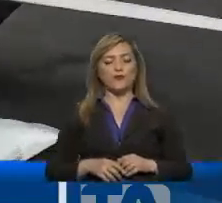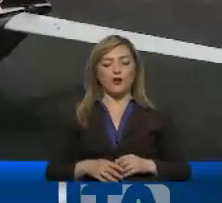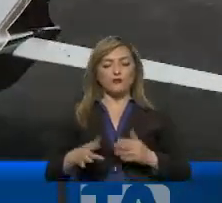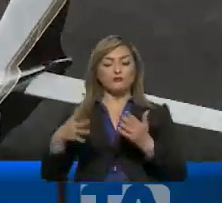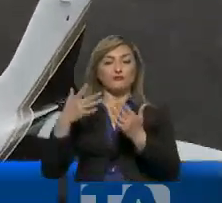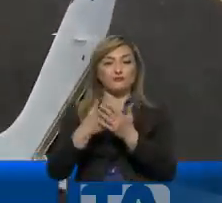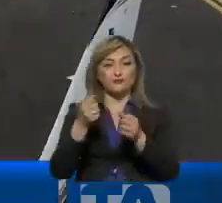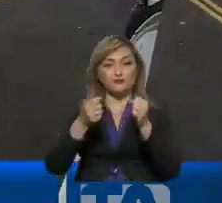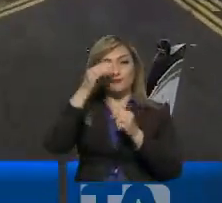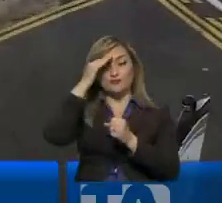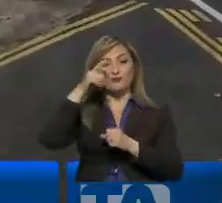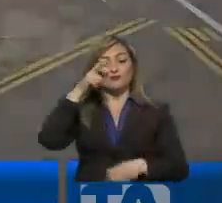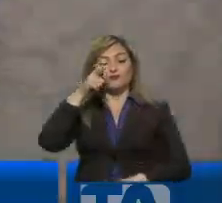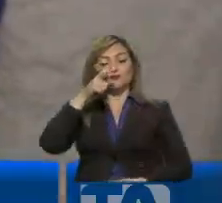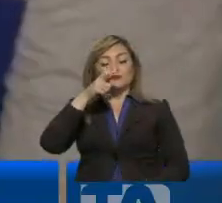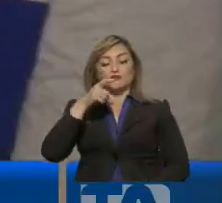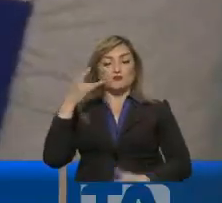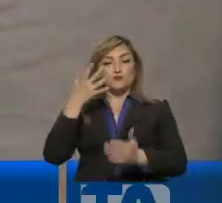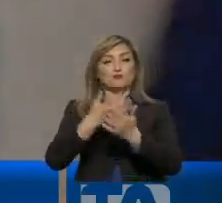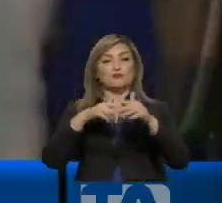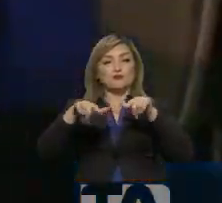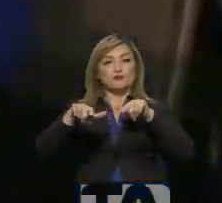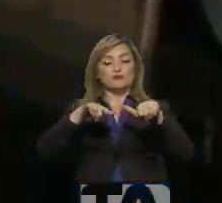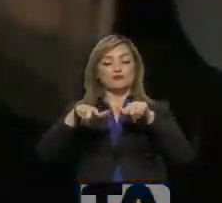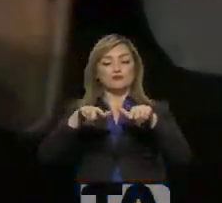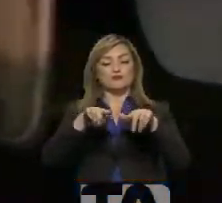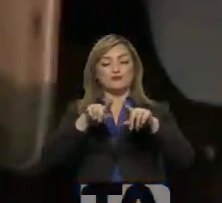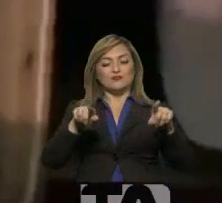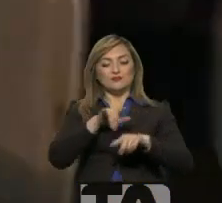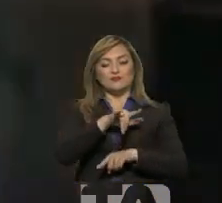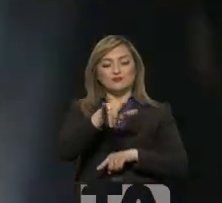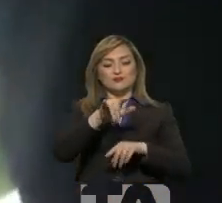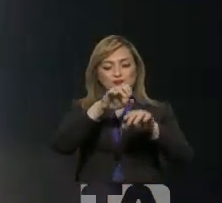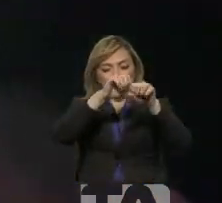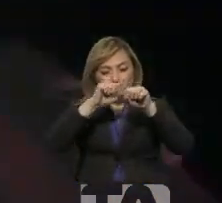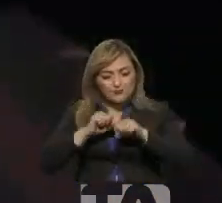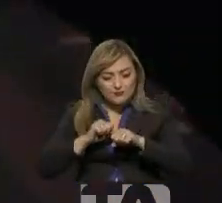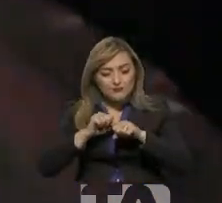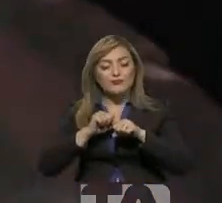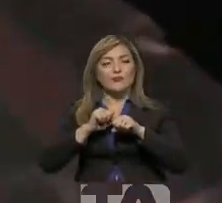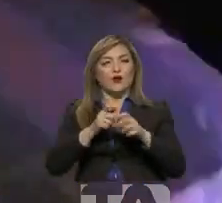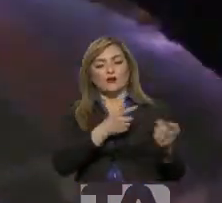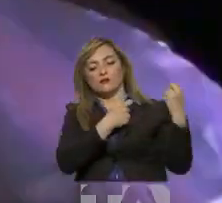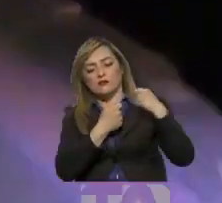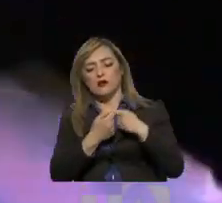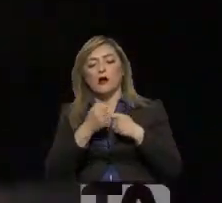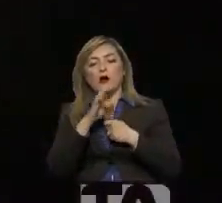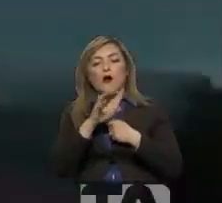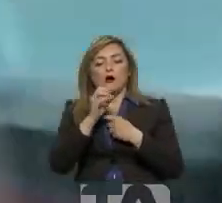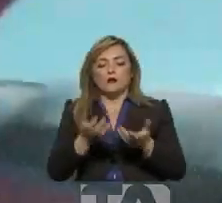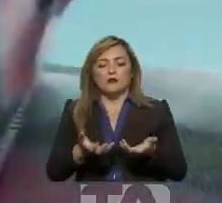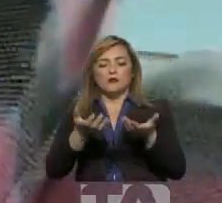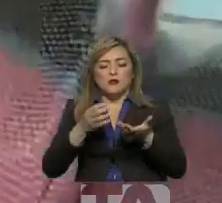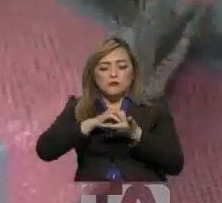las unidades de policía y fiscalía. En el sitio se encuentra la aeronave. En su interior, bultos de yute con 400 kilogramos de